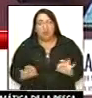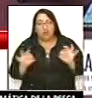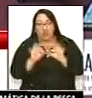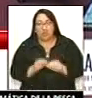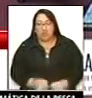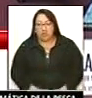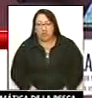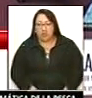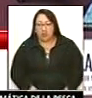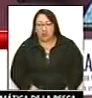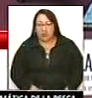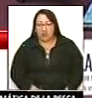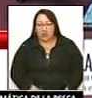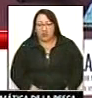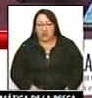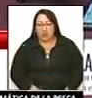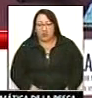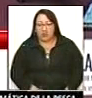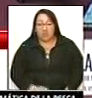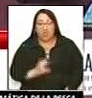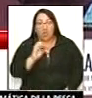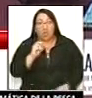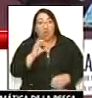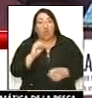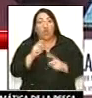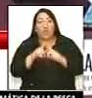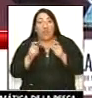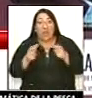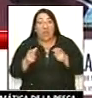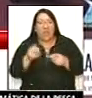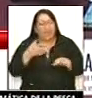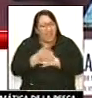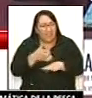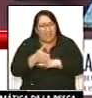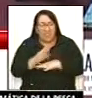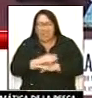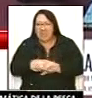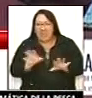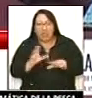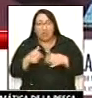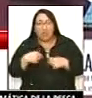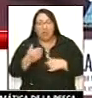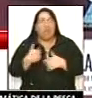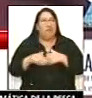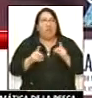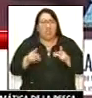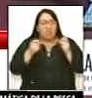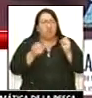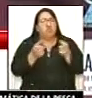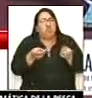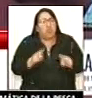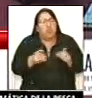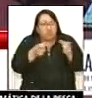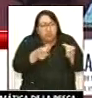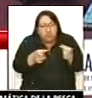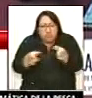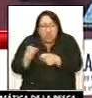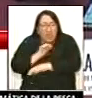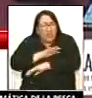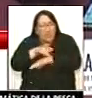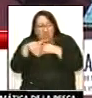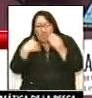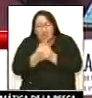importante que el contralor entre a todas las instituciones de la contraloría del Estado. No hay nadie que pueda escaparse de eso. Y sobre todo si se puede prevenir después